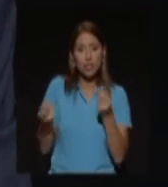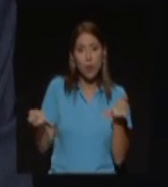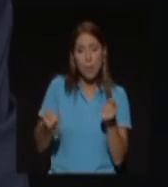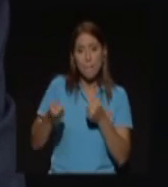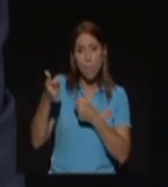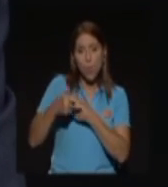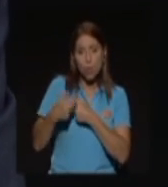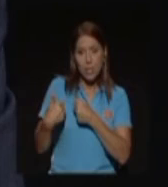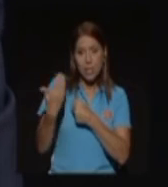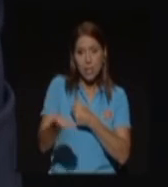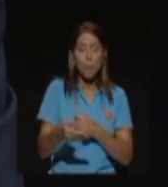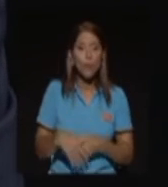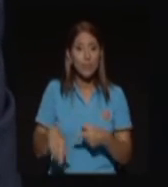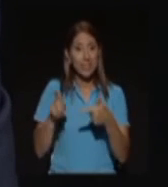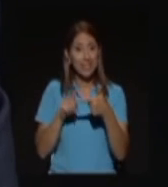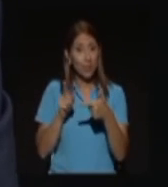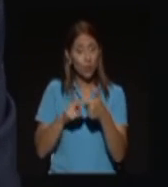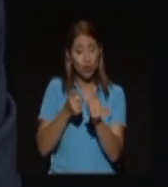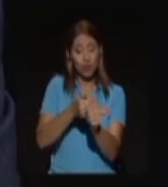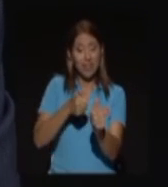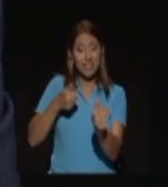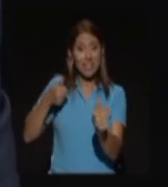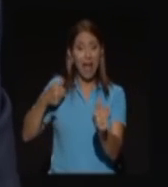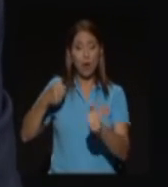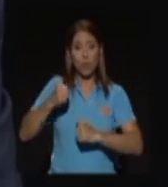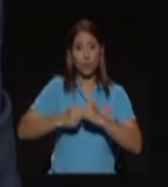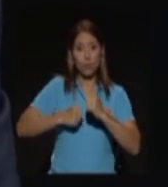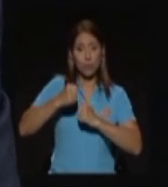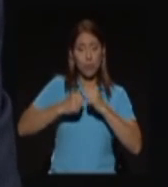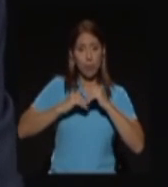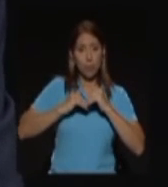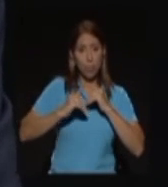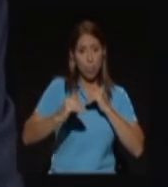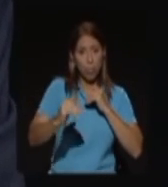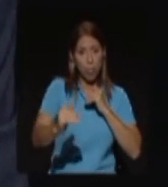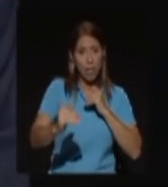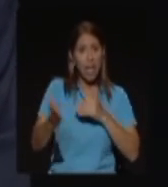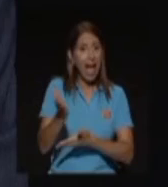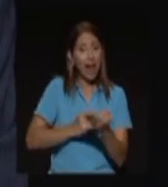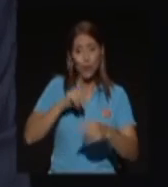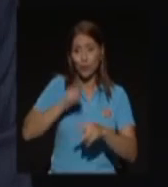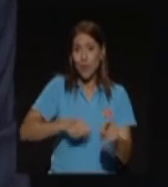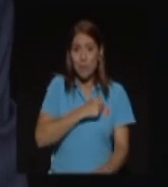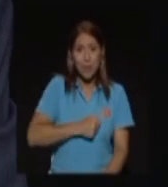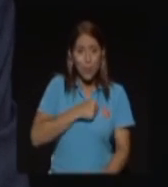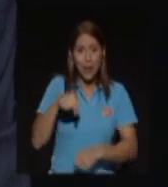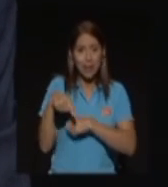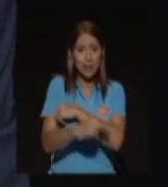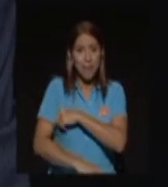El segundo tema es el rezago en infraestructura, una cosa imperdonable para este país que en 30 años